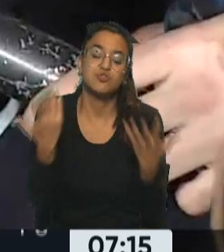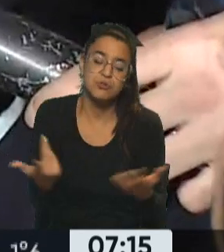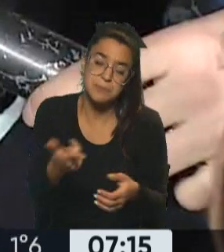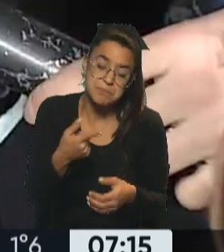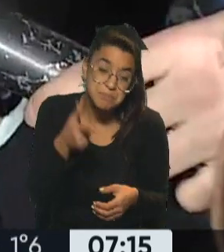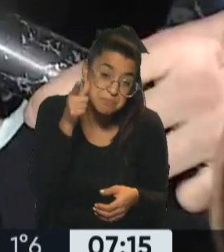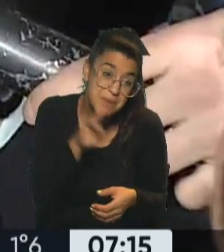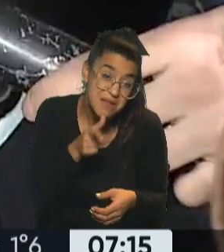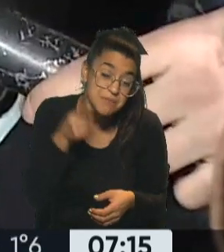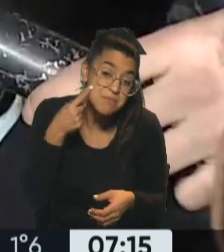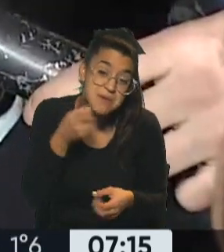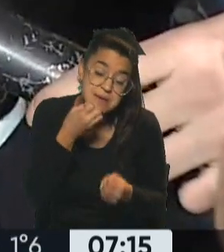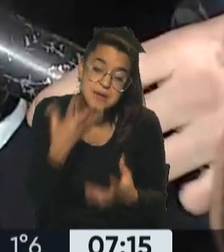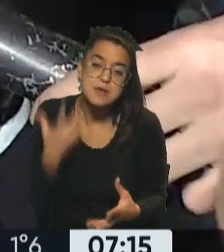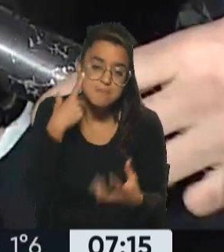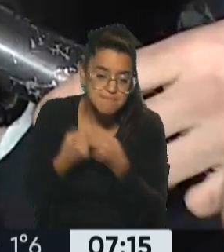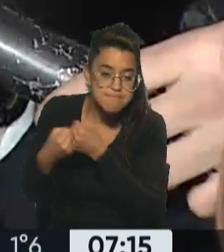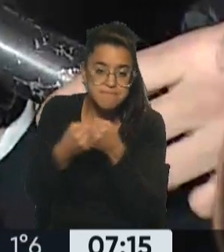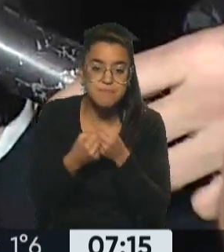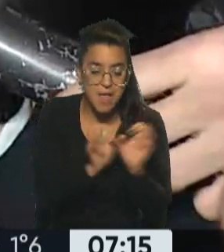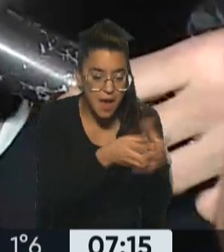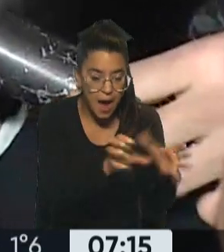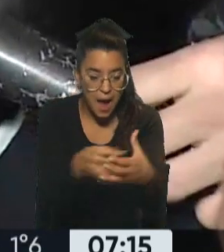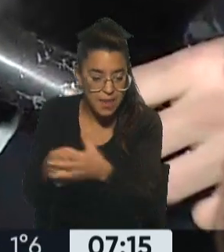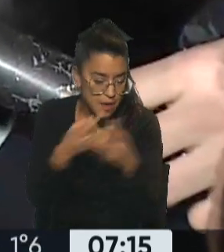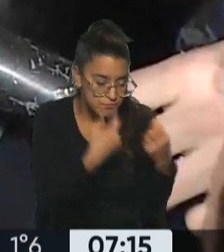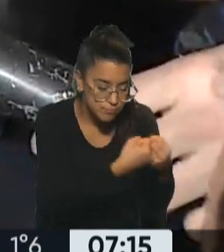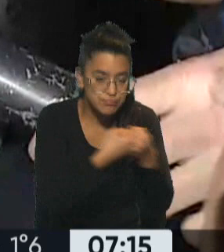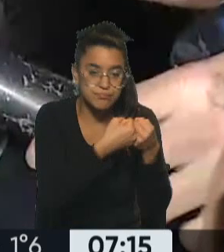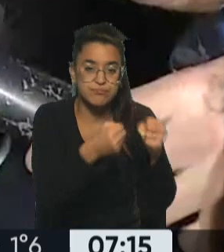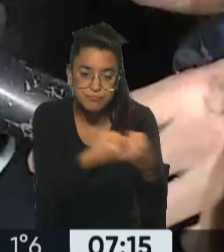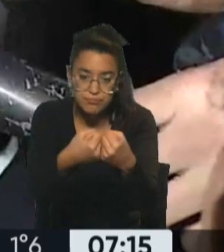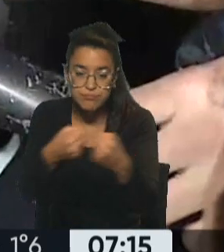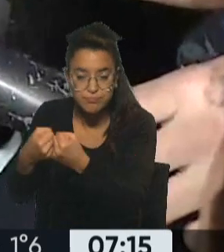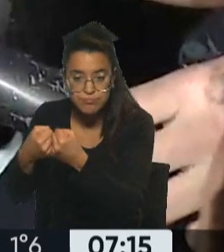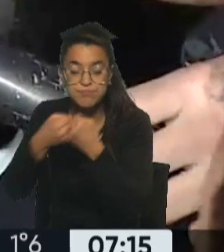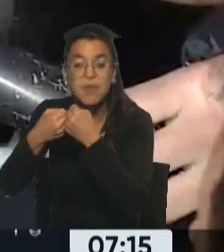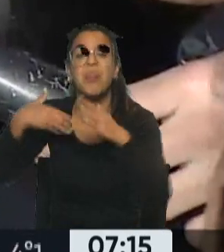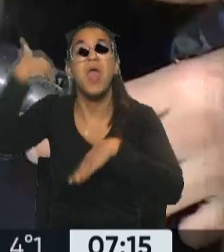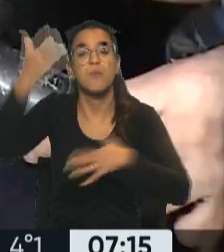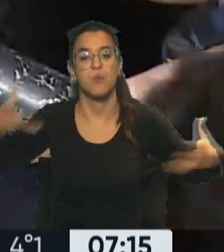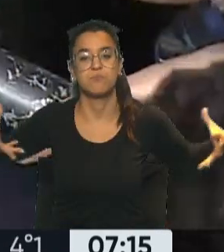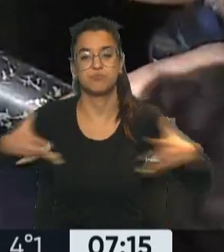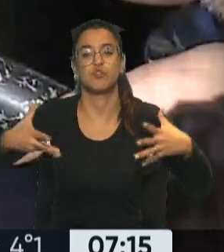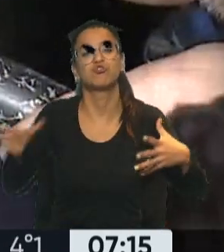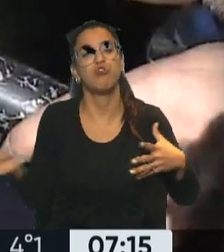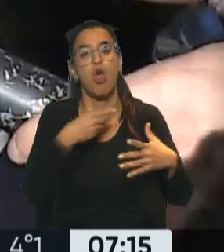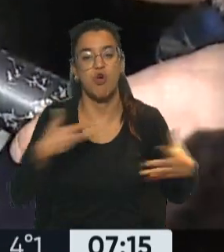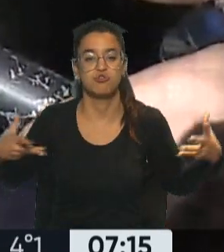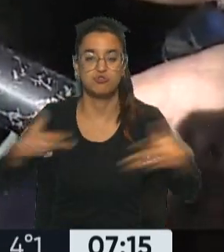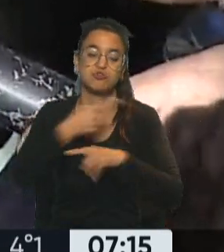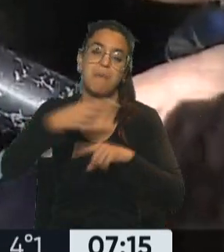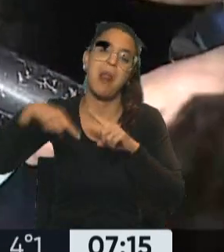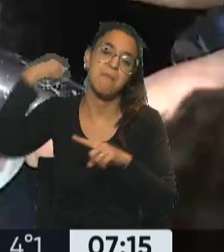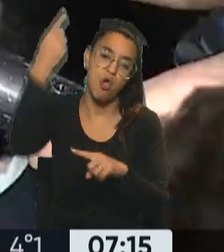prudente, digamos, consensuar primero cada una de las áreas de gobierno y el encuentro de todo el equipo la semana